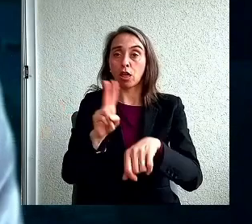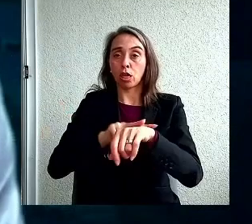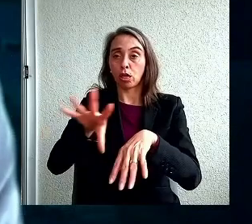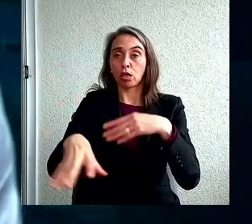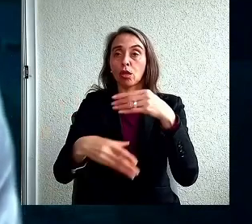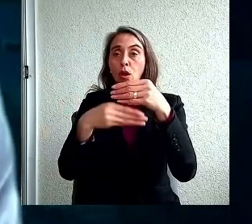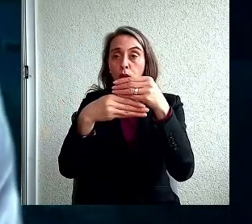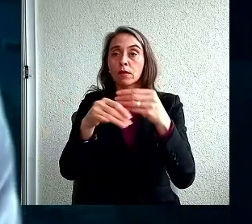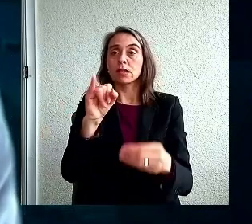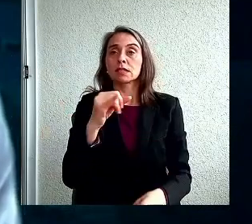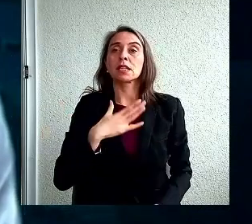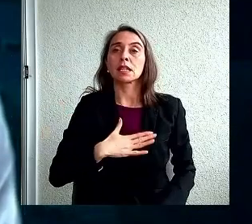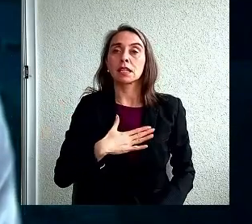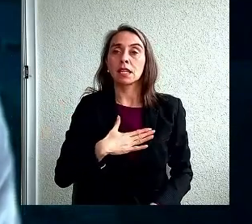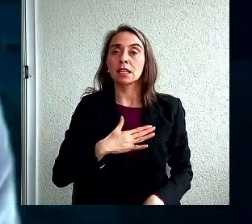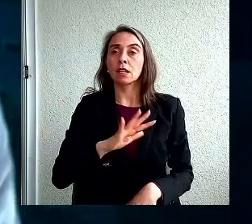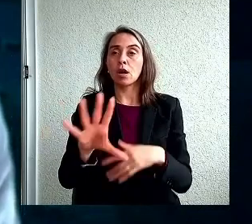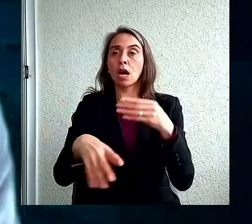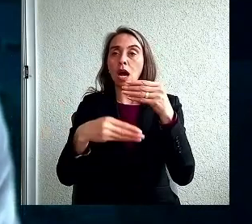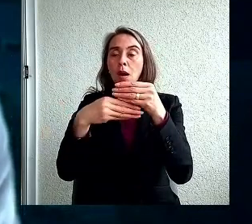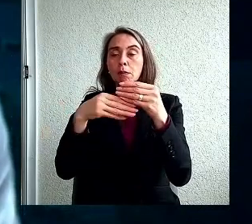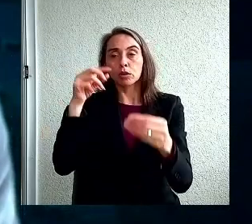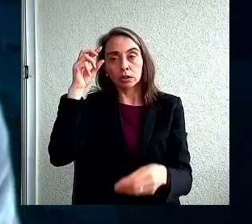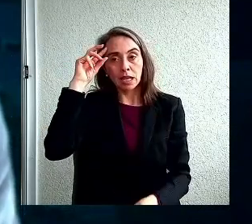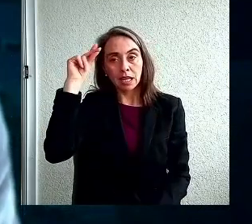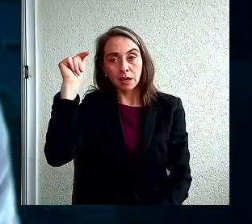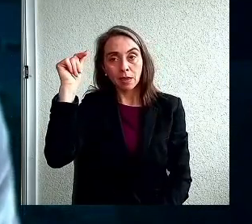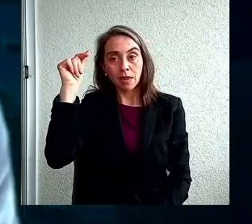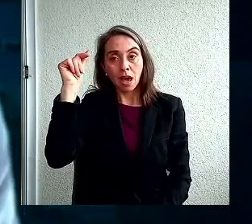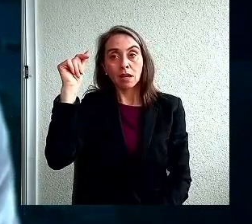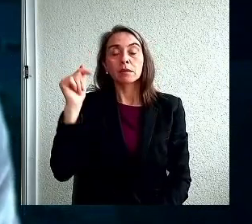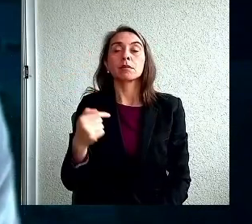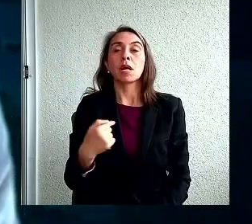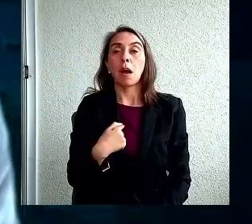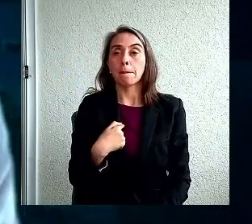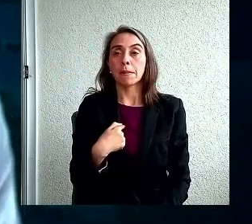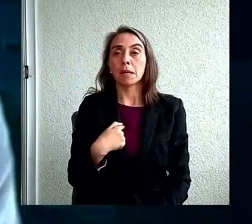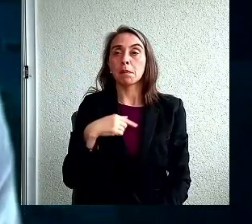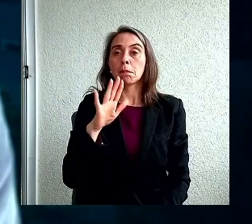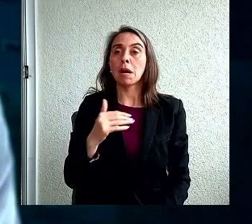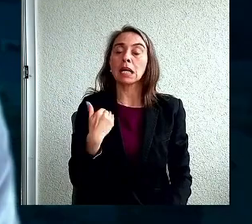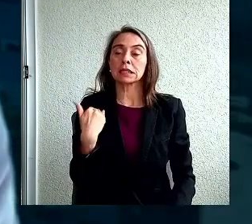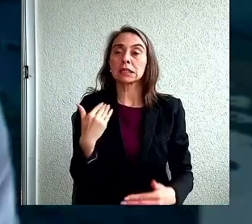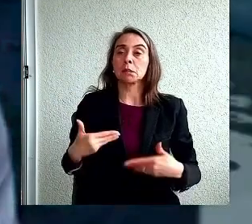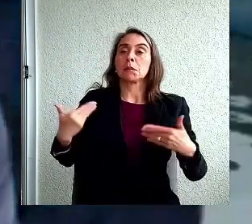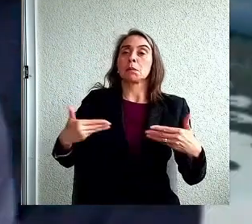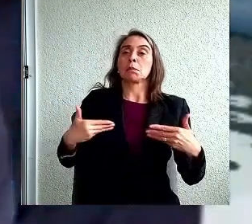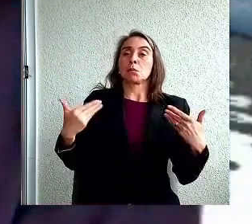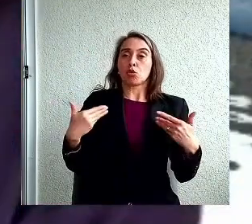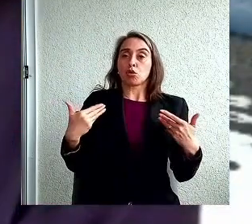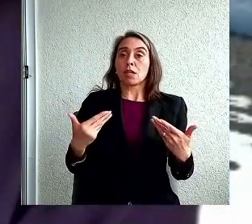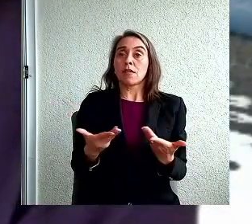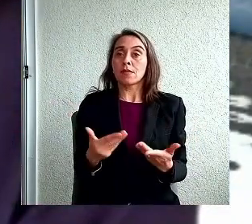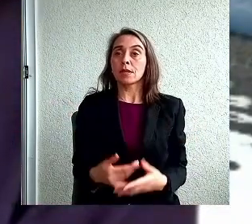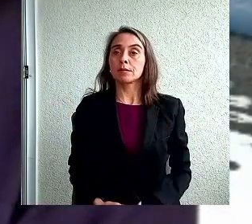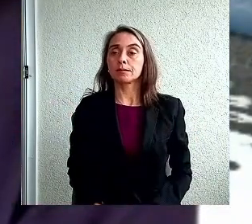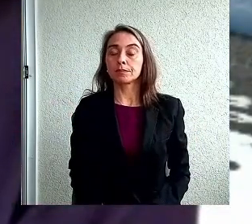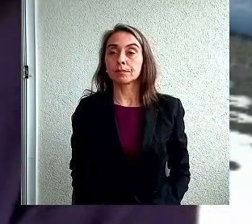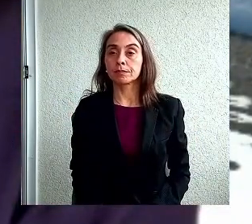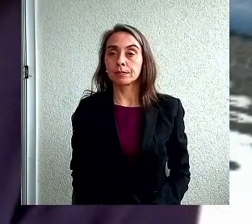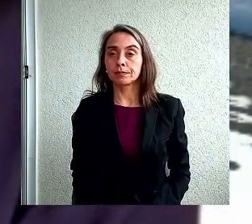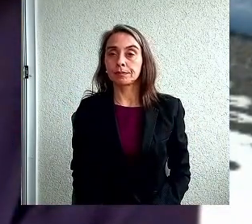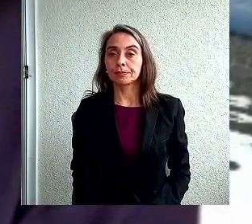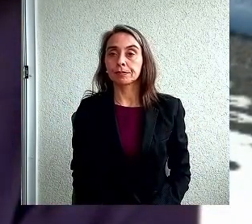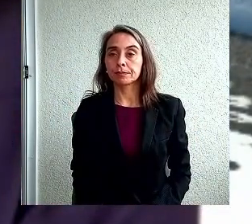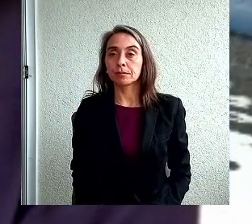aportar una idea y que es una de las que a mí más me motivaría también, es que bueno, la minería